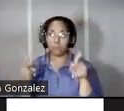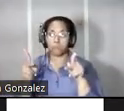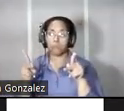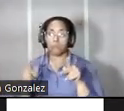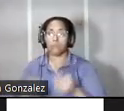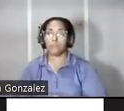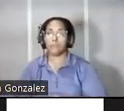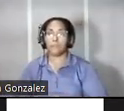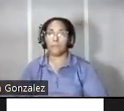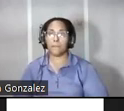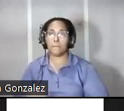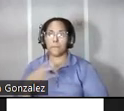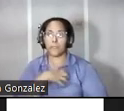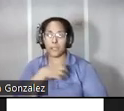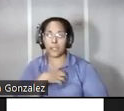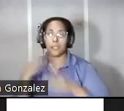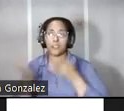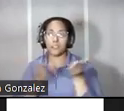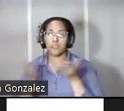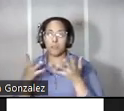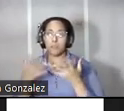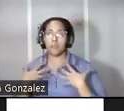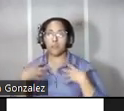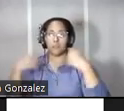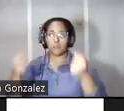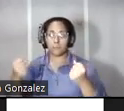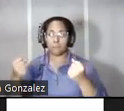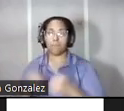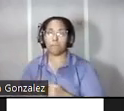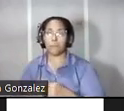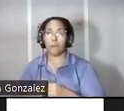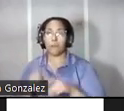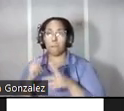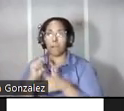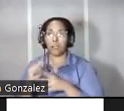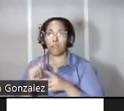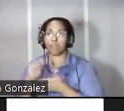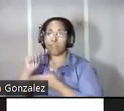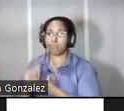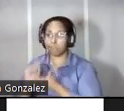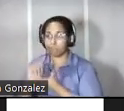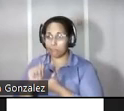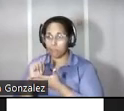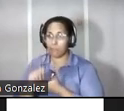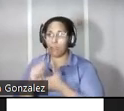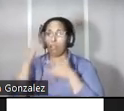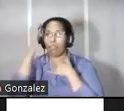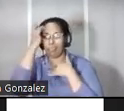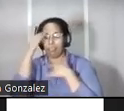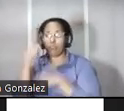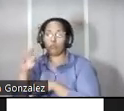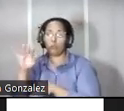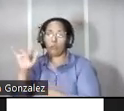pública en cuanto a los problemas con los servicios de salud para tratar la plaga de la tuberculosis. Esto